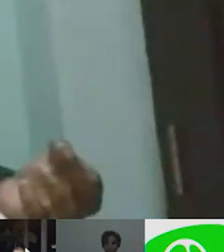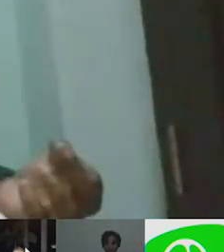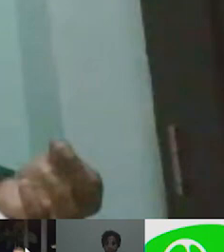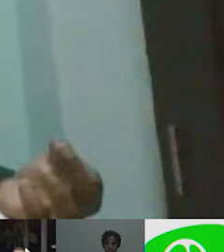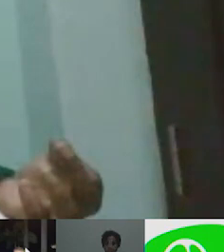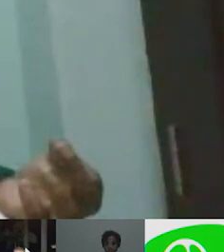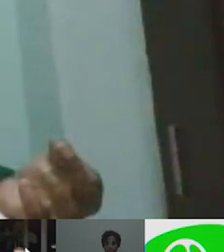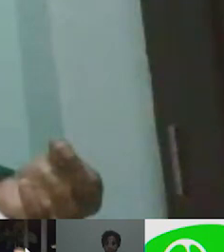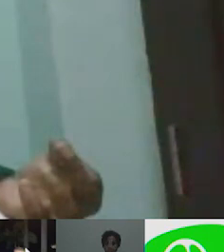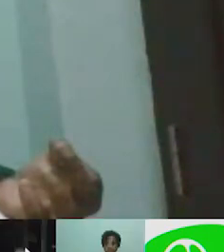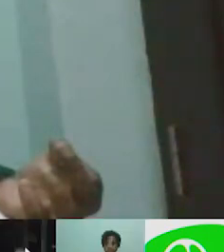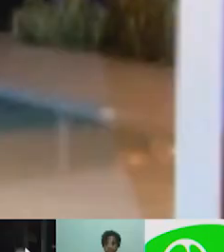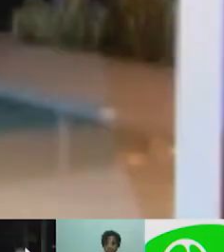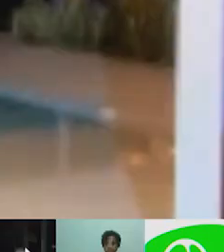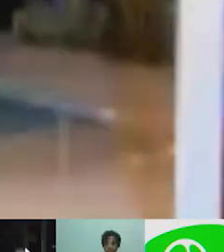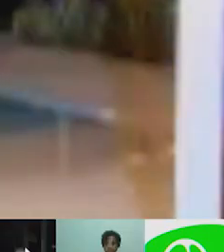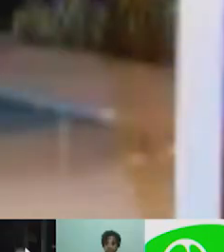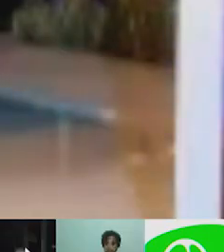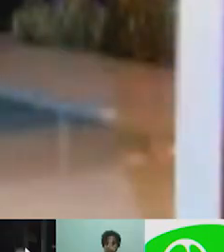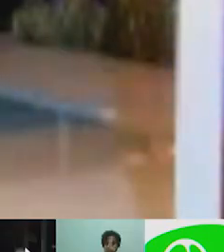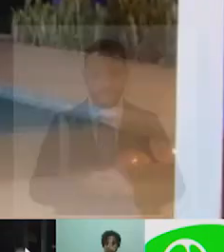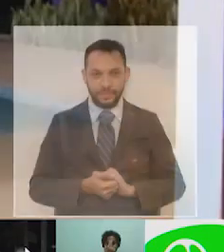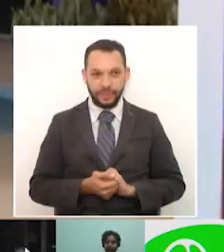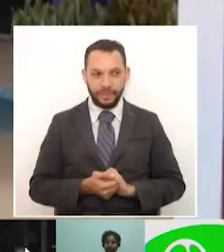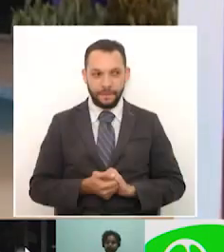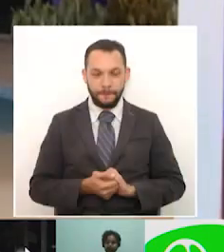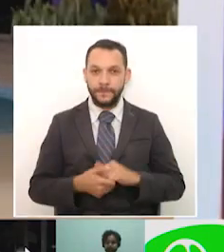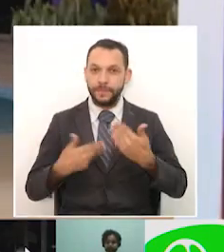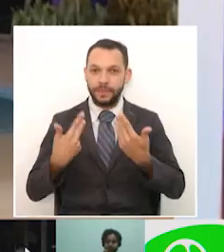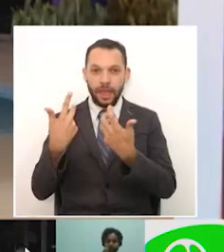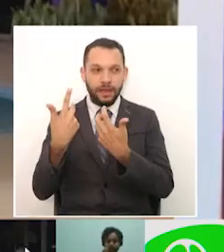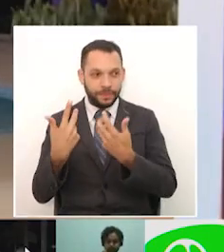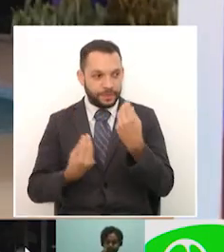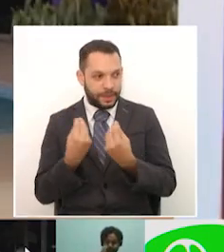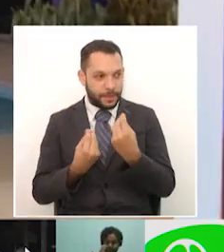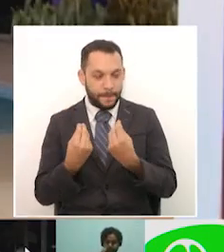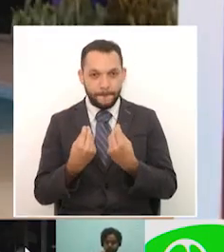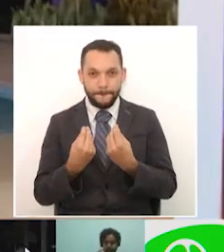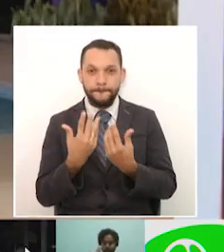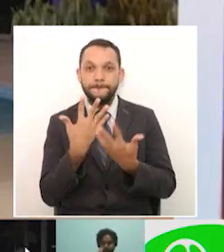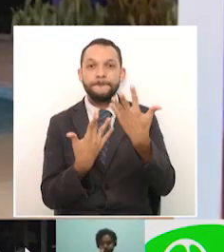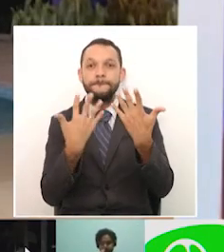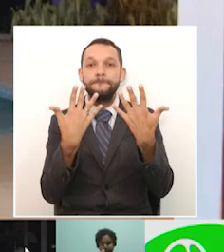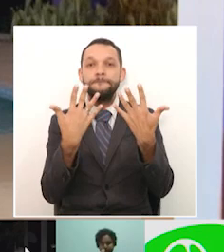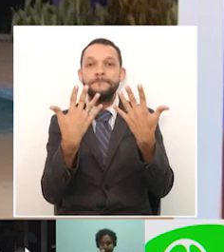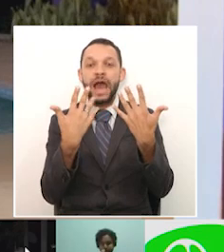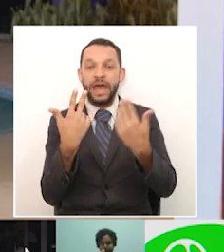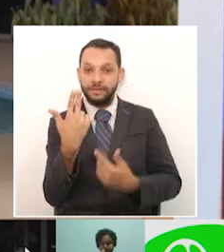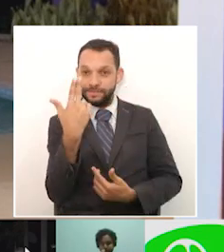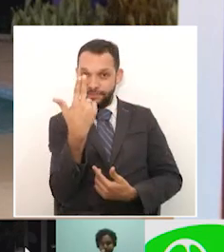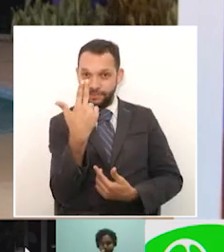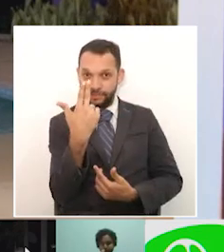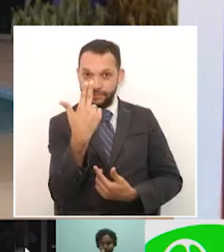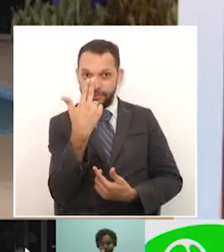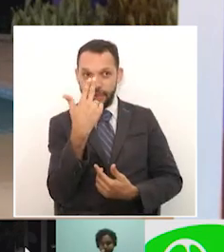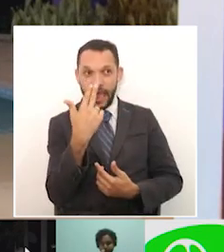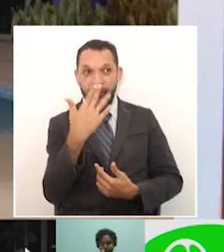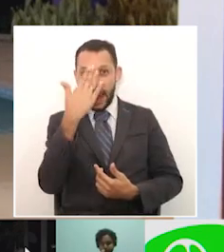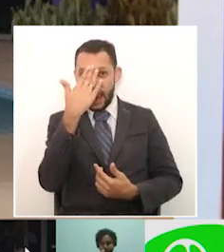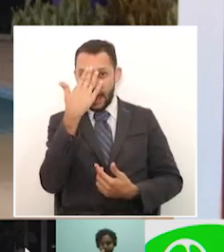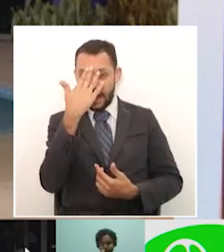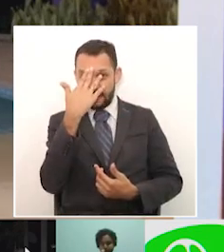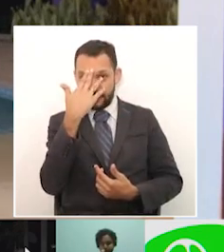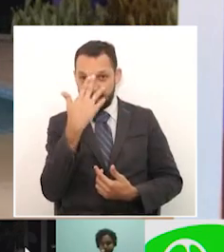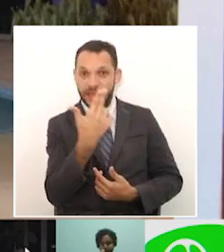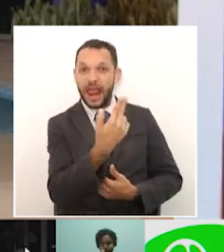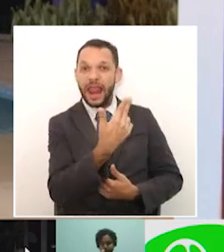Muy bien, nos está comentando que entonces debemos utilizar estos dos dedos en nuestra frente y nuestro dedo gordo